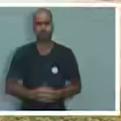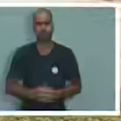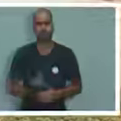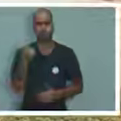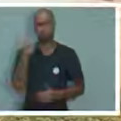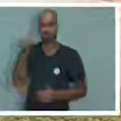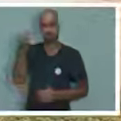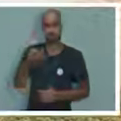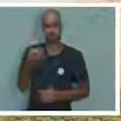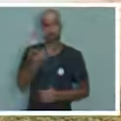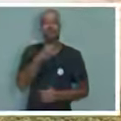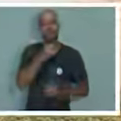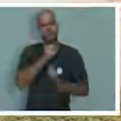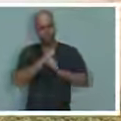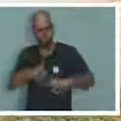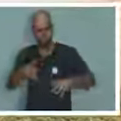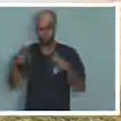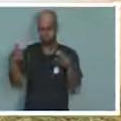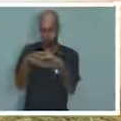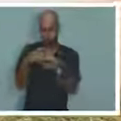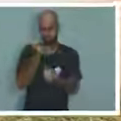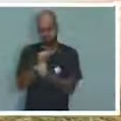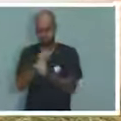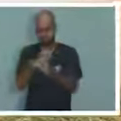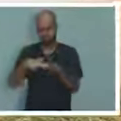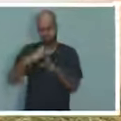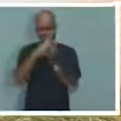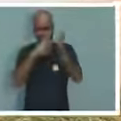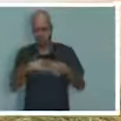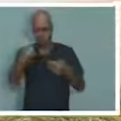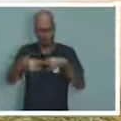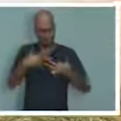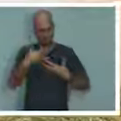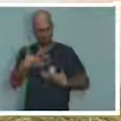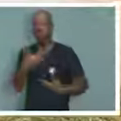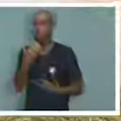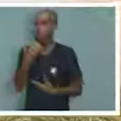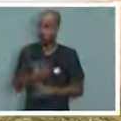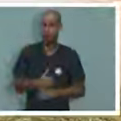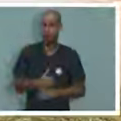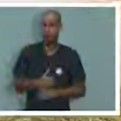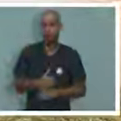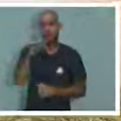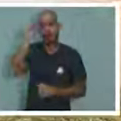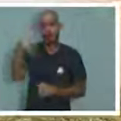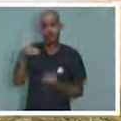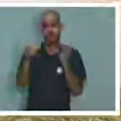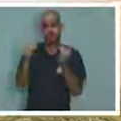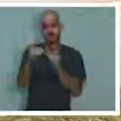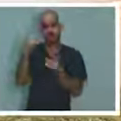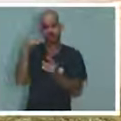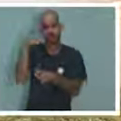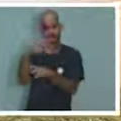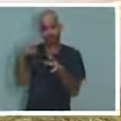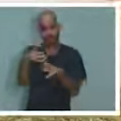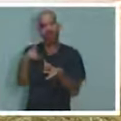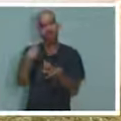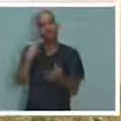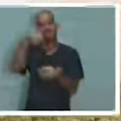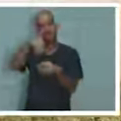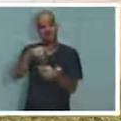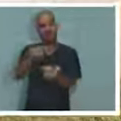Sin duda, un claro ejemplo de trabajo en equipo, de unidad, de entrega, de disciplina y de mucha superación en lo que es el área de la